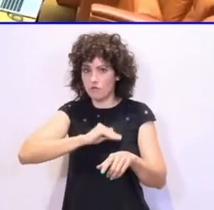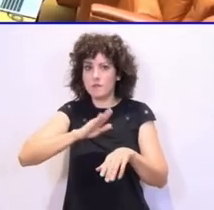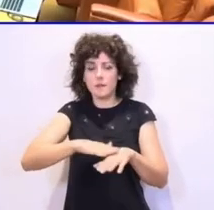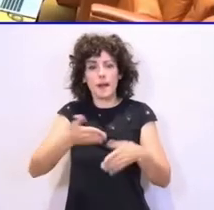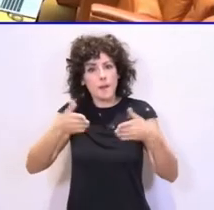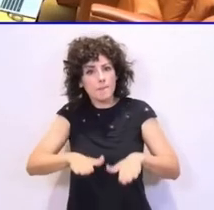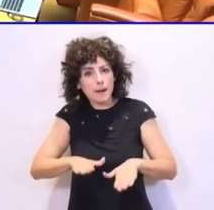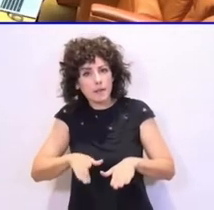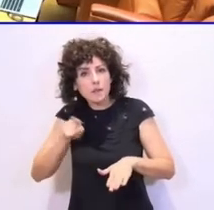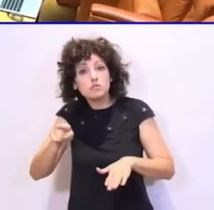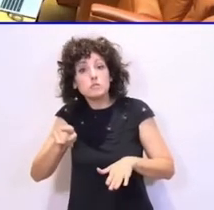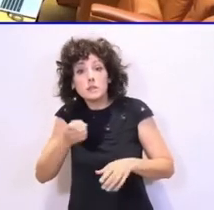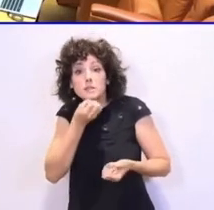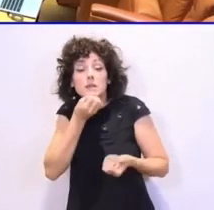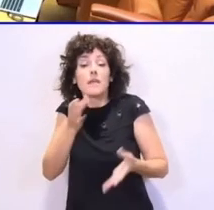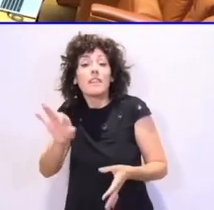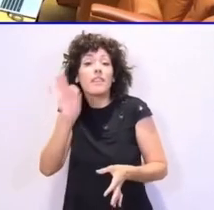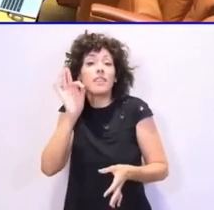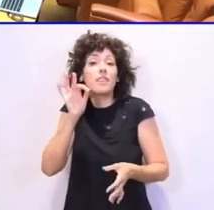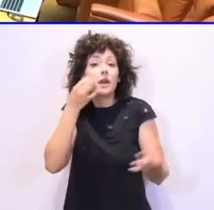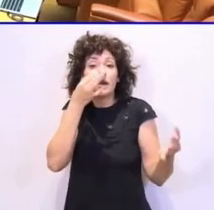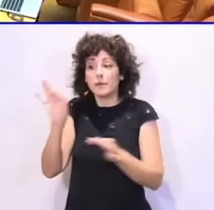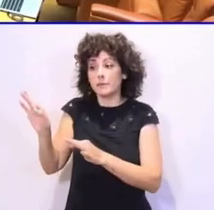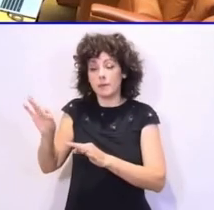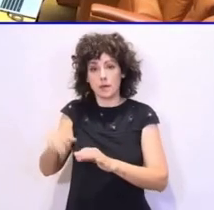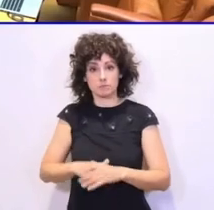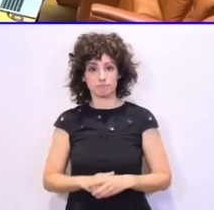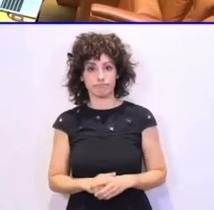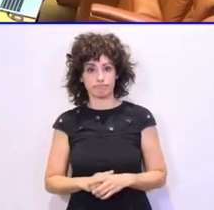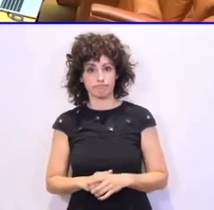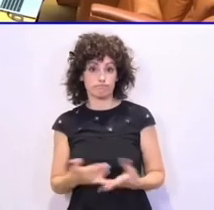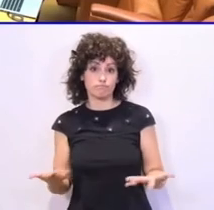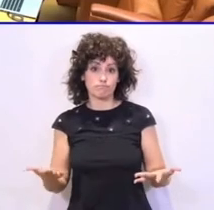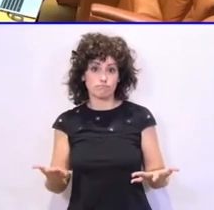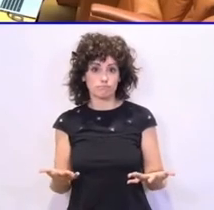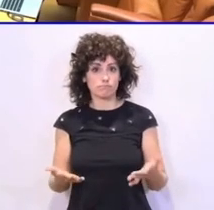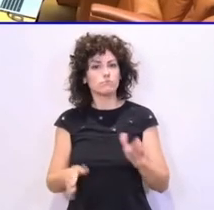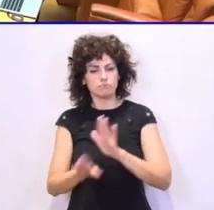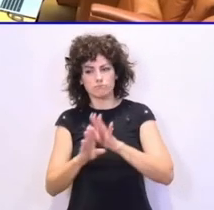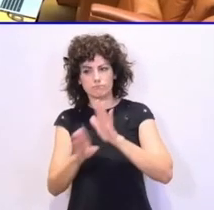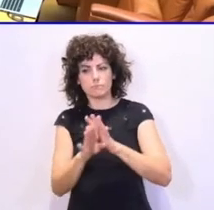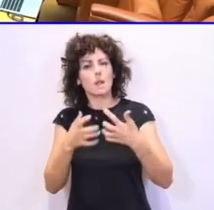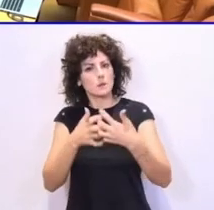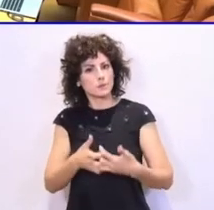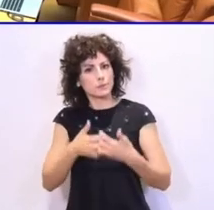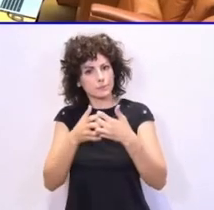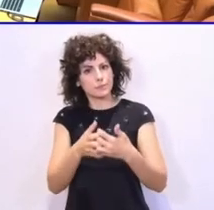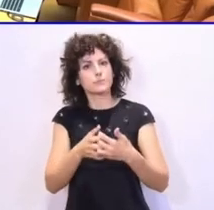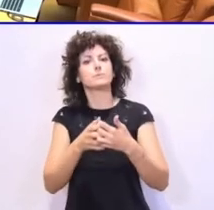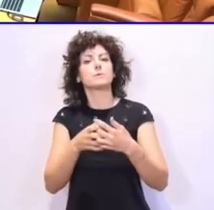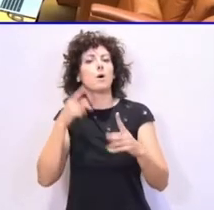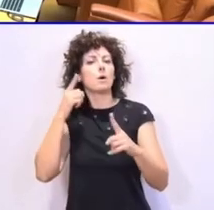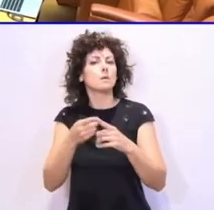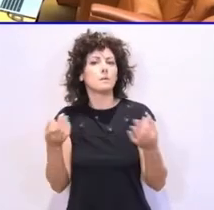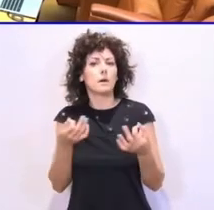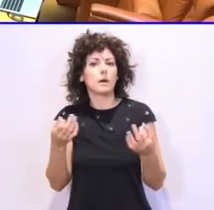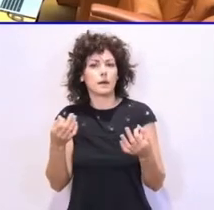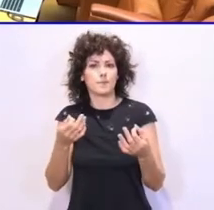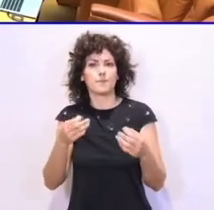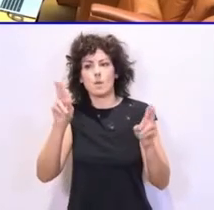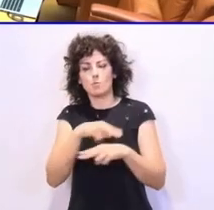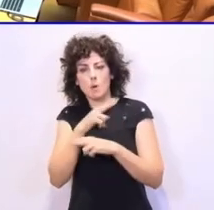y ustedes decidieron mirar para otro lado A pesar de ello seguimos peleando para intentar establecer prohibiciones